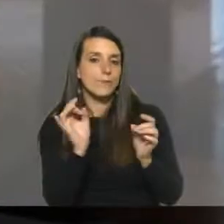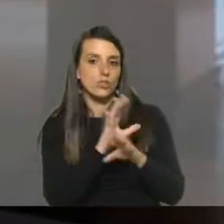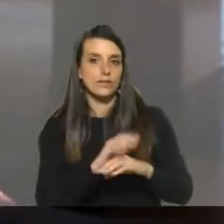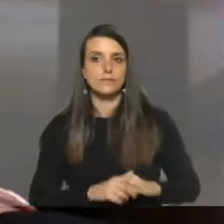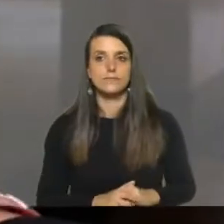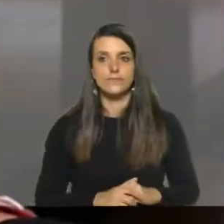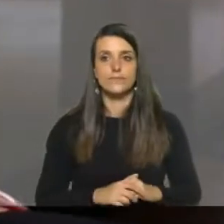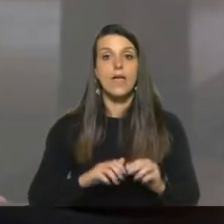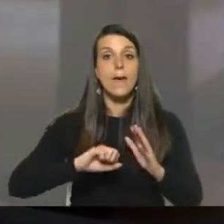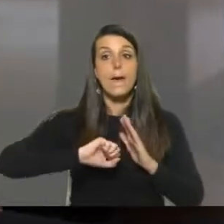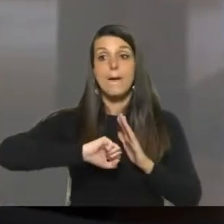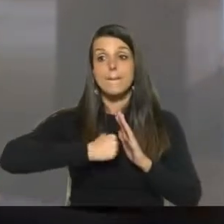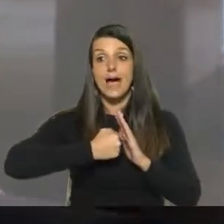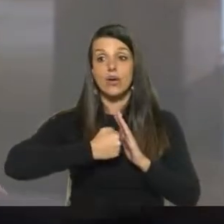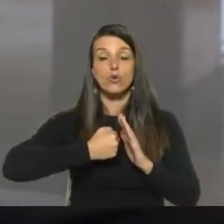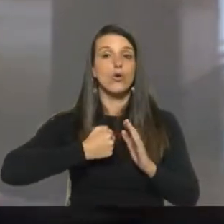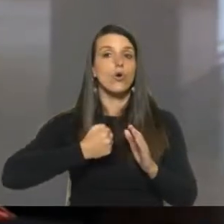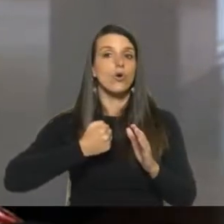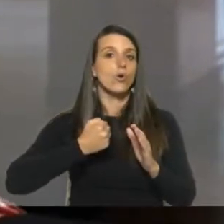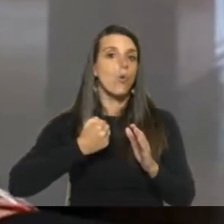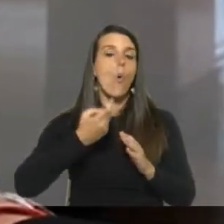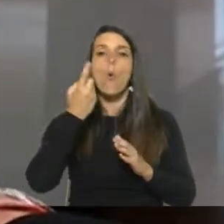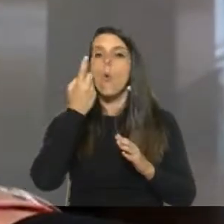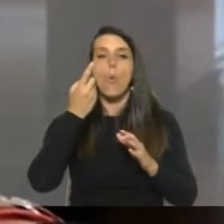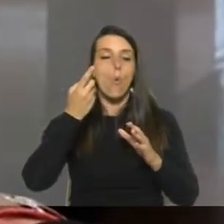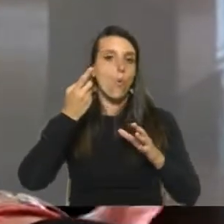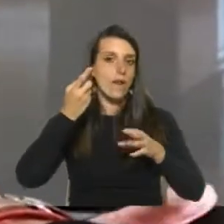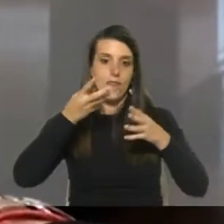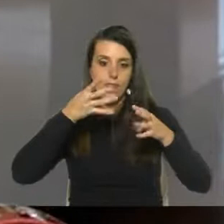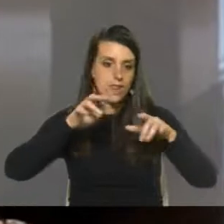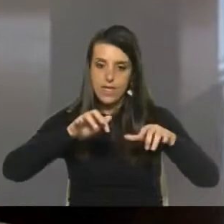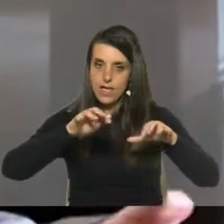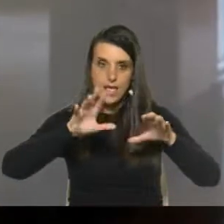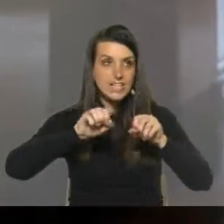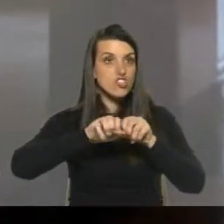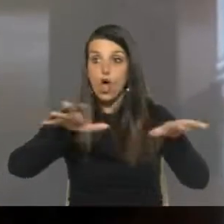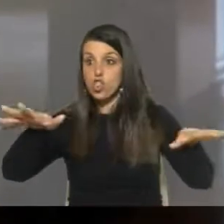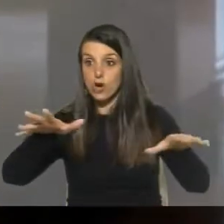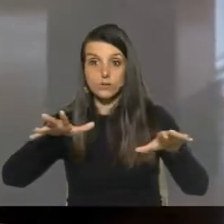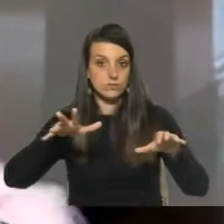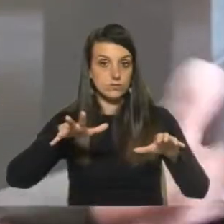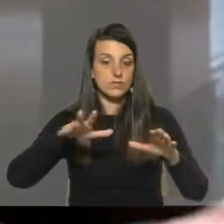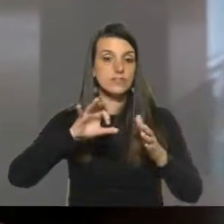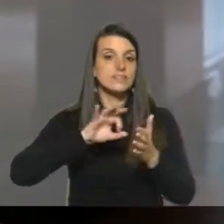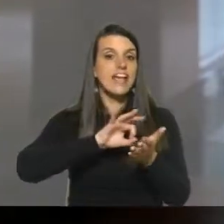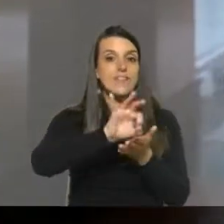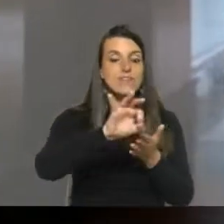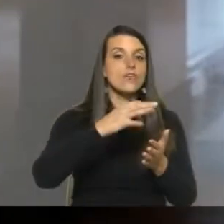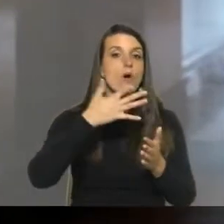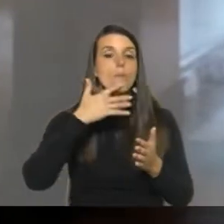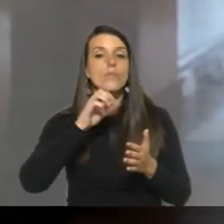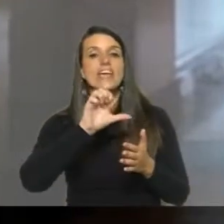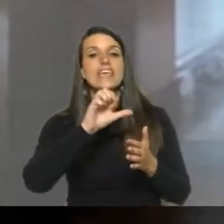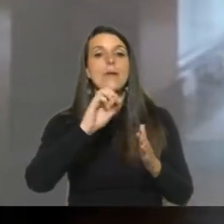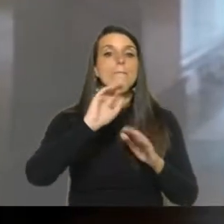el banco tiene un sistema central tiene varios sistemas colaterales que atienden determinados servicios como hay brou